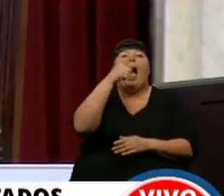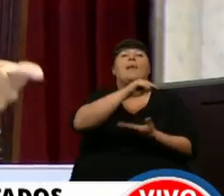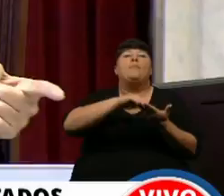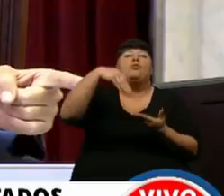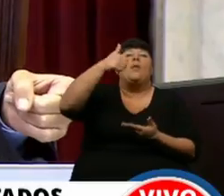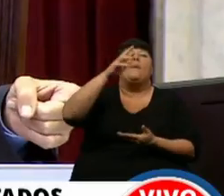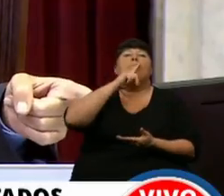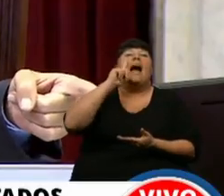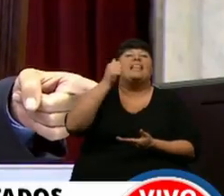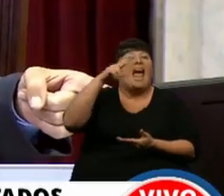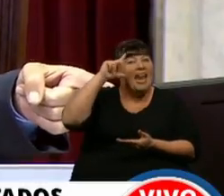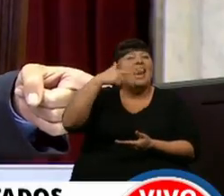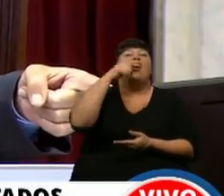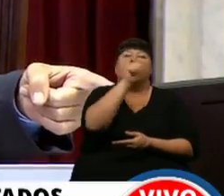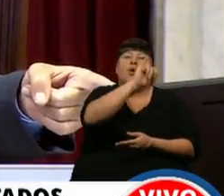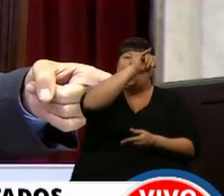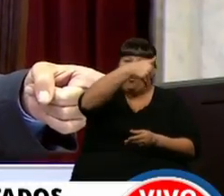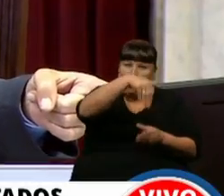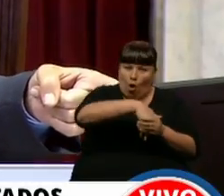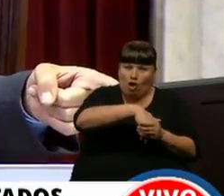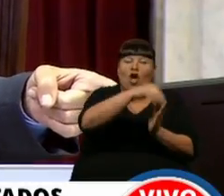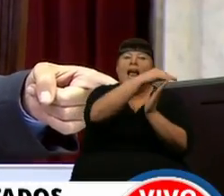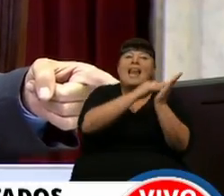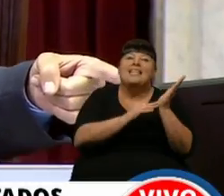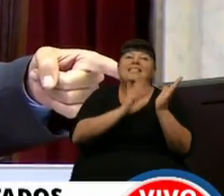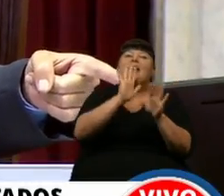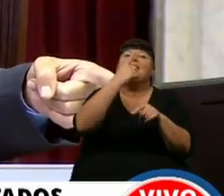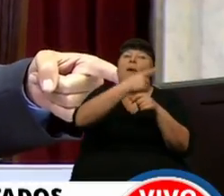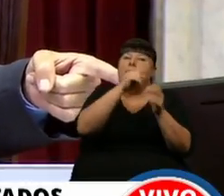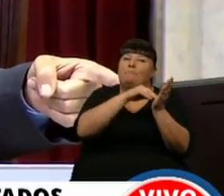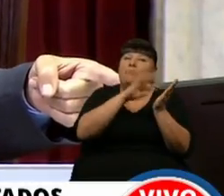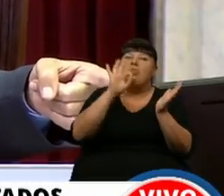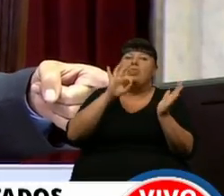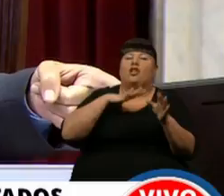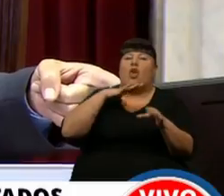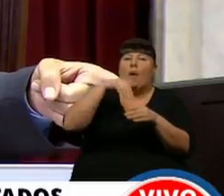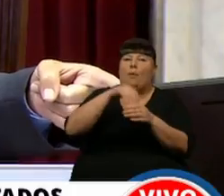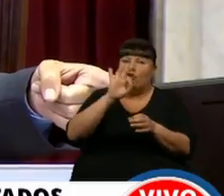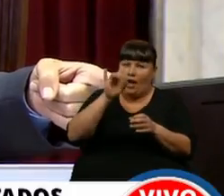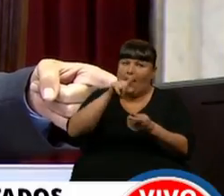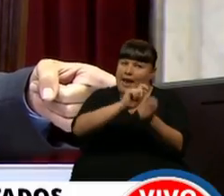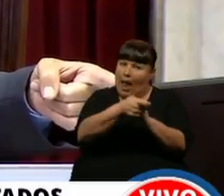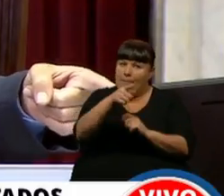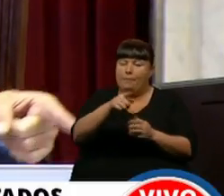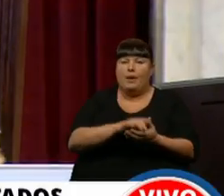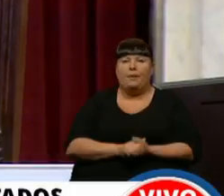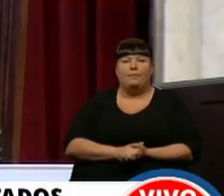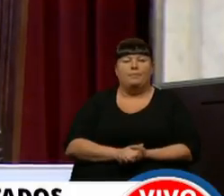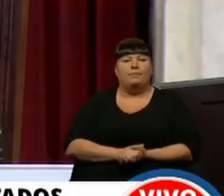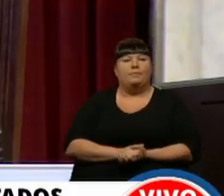martearena expresando el sentido de su voto que en el listado que aparece todavía sin emitir su voto corrijan